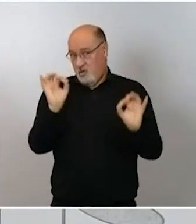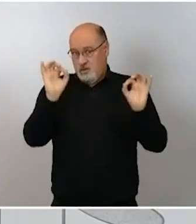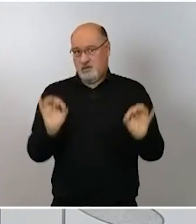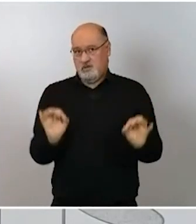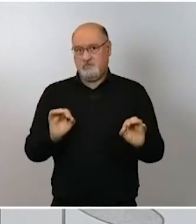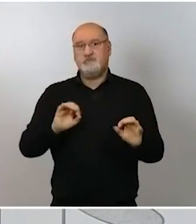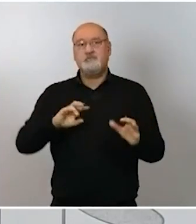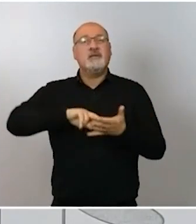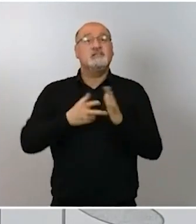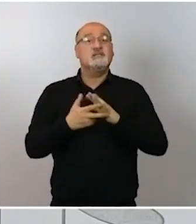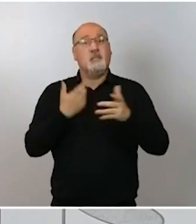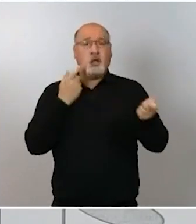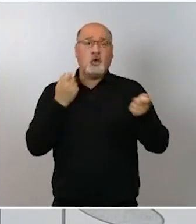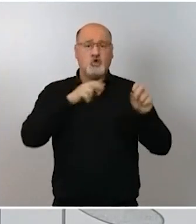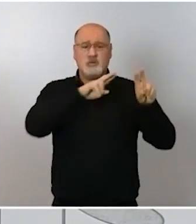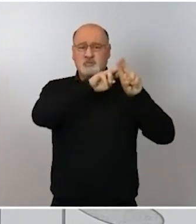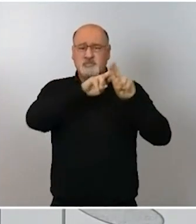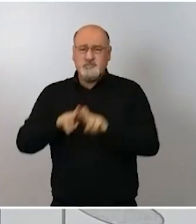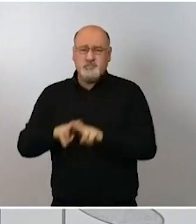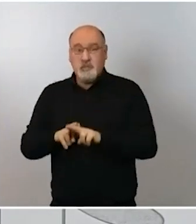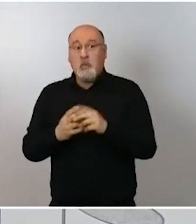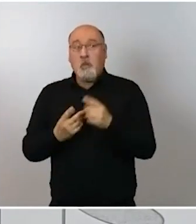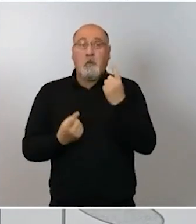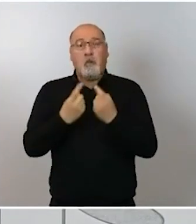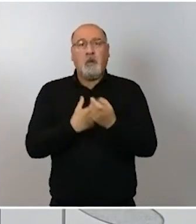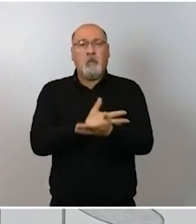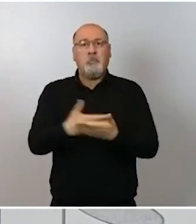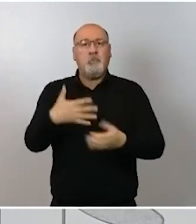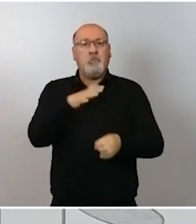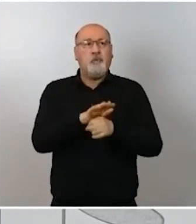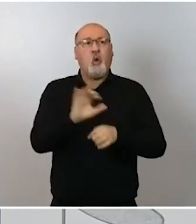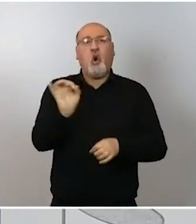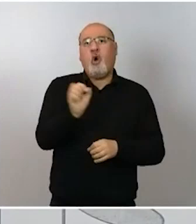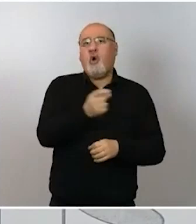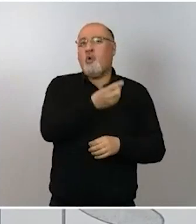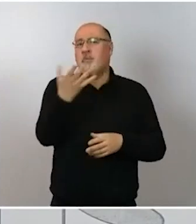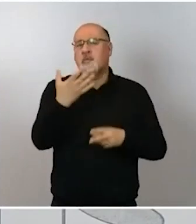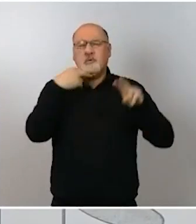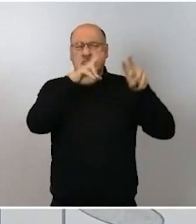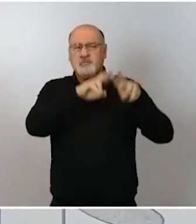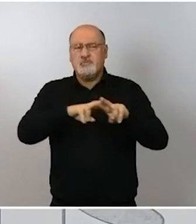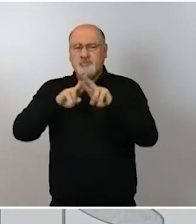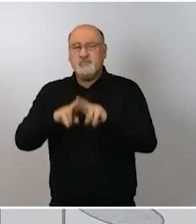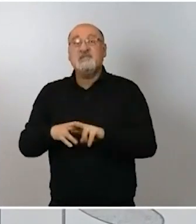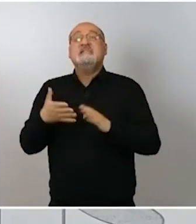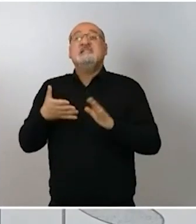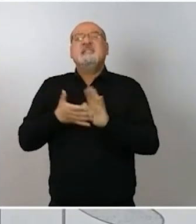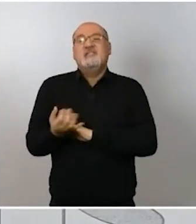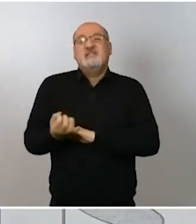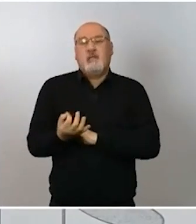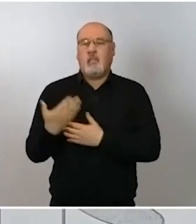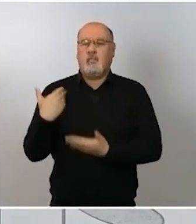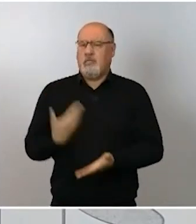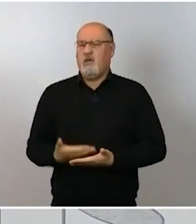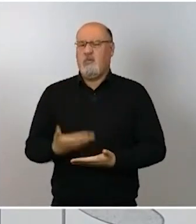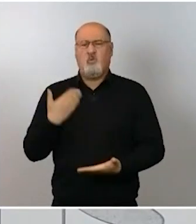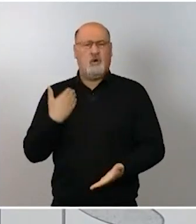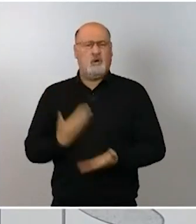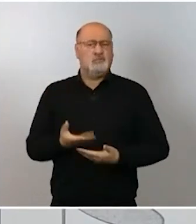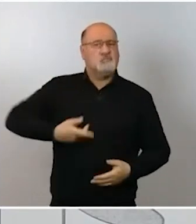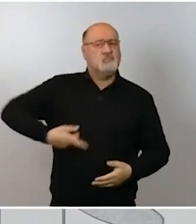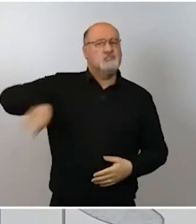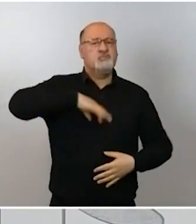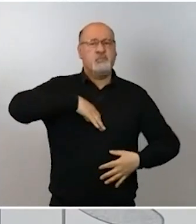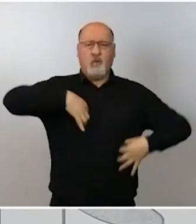el que se produzcan este tipo de parones no deja de demostrar lo lo las garantías